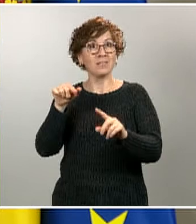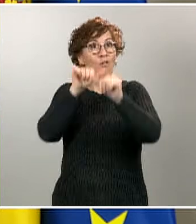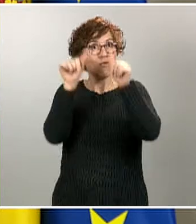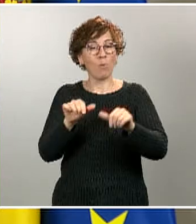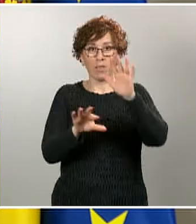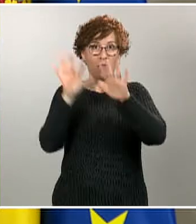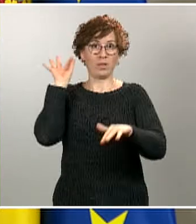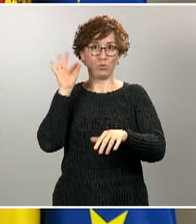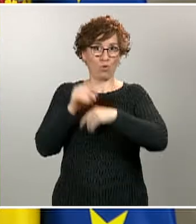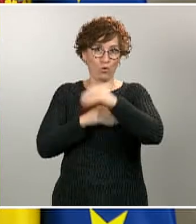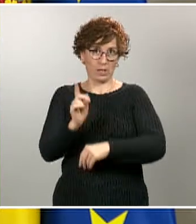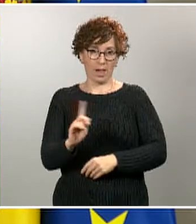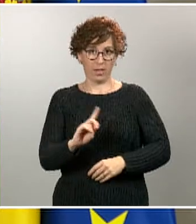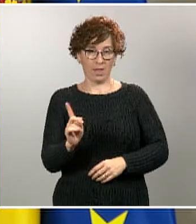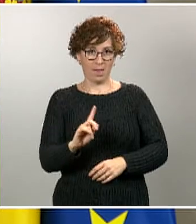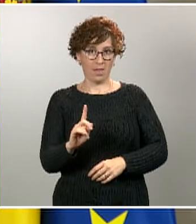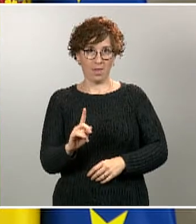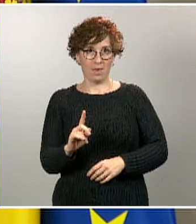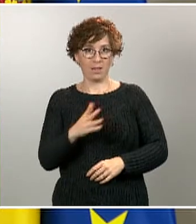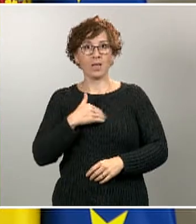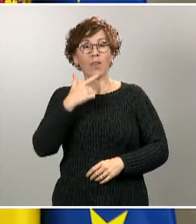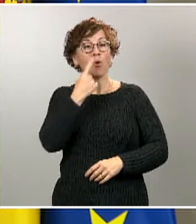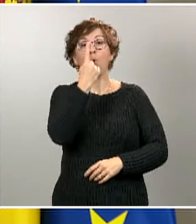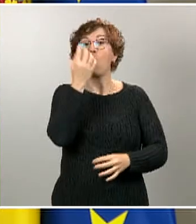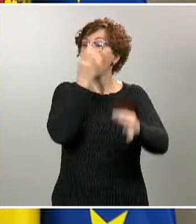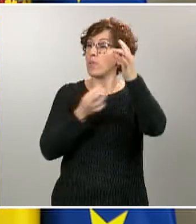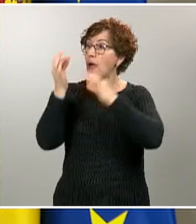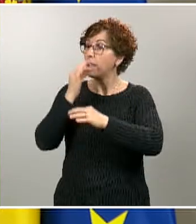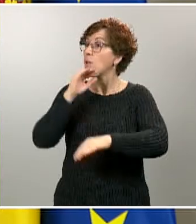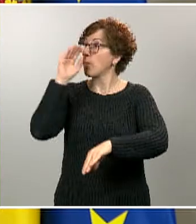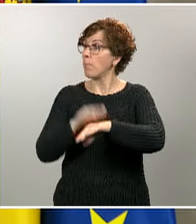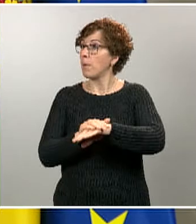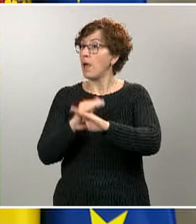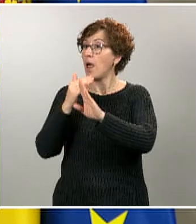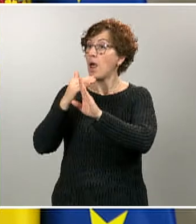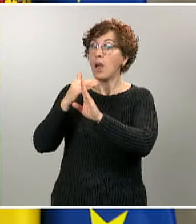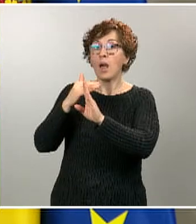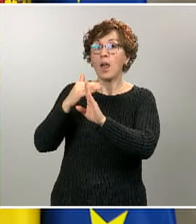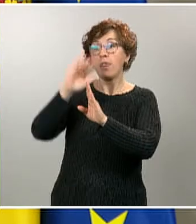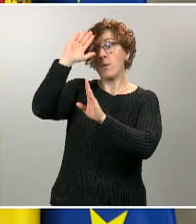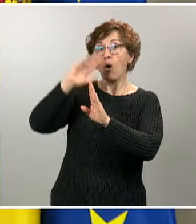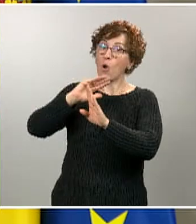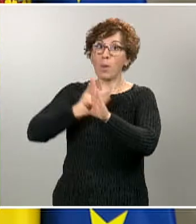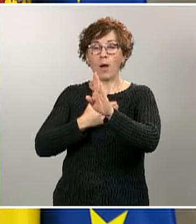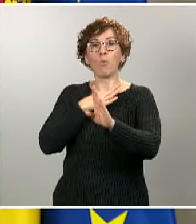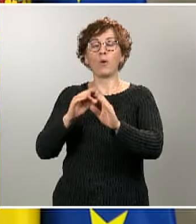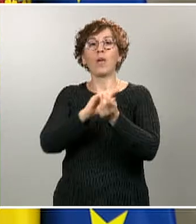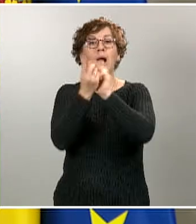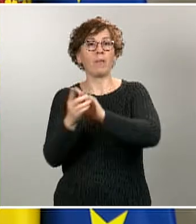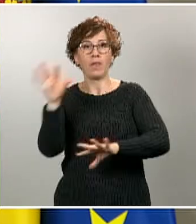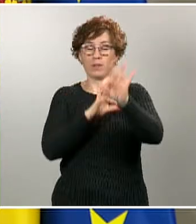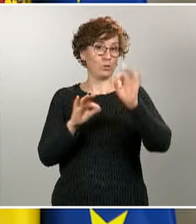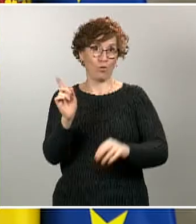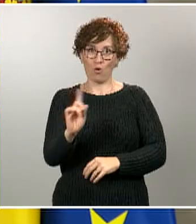esto, a un umbral a partir del cual o por debajo del cual puedas automáticamente moverte de fase. No es así. Son